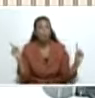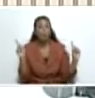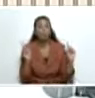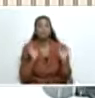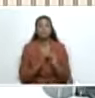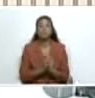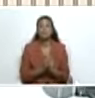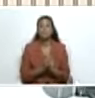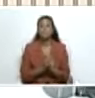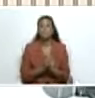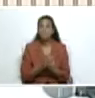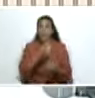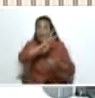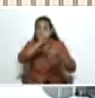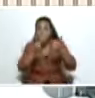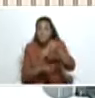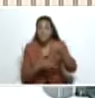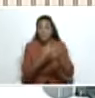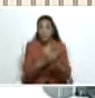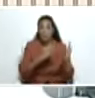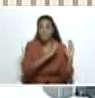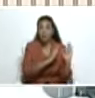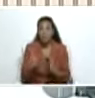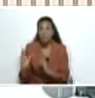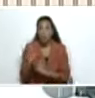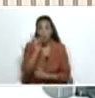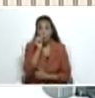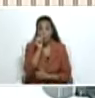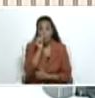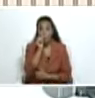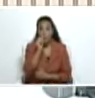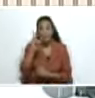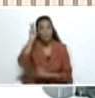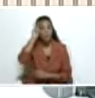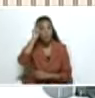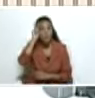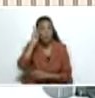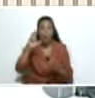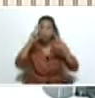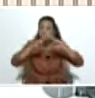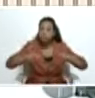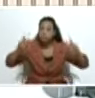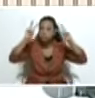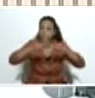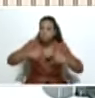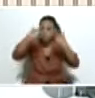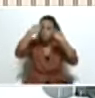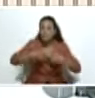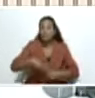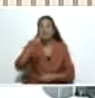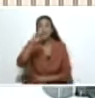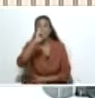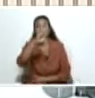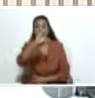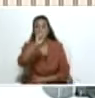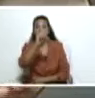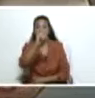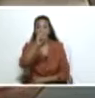Igualmente está el vicepresidente de planificación, profesor e investigador Ricardo